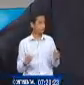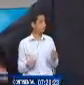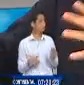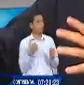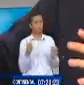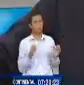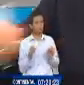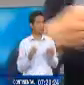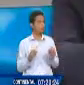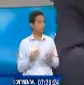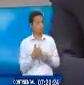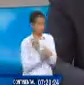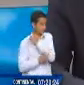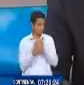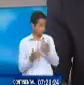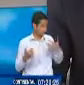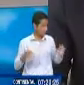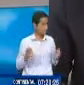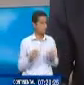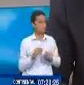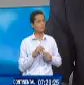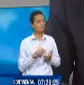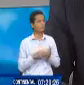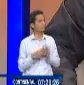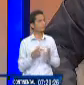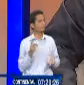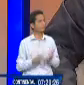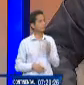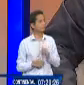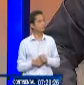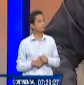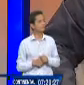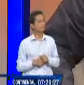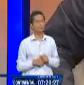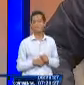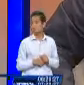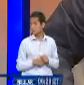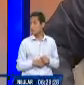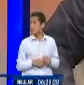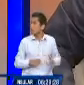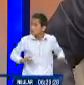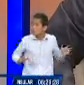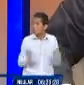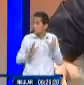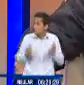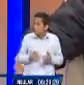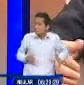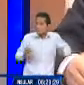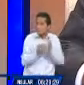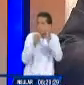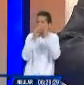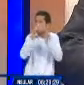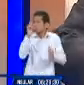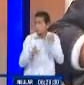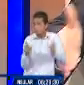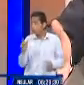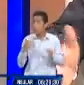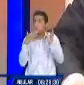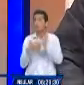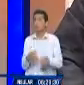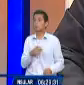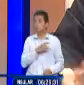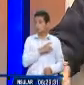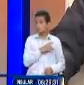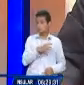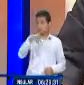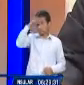o estatales de otros países a efectos de poder invertir en el potencial el potencial es enorme y eso lo saben los inversionistas y si nos comparamos por ejemplo con chile o